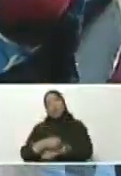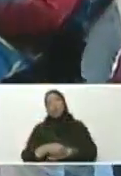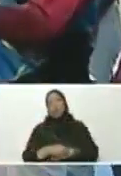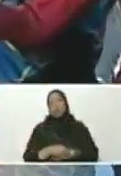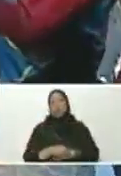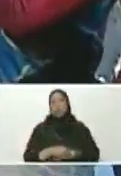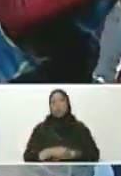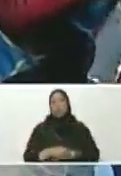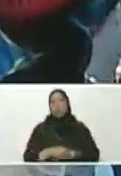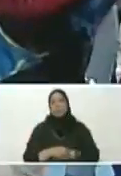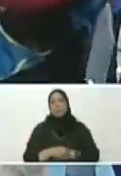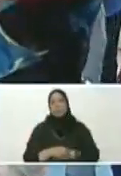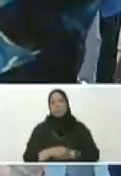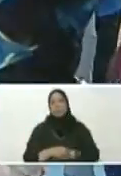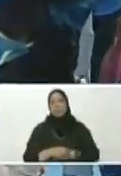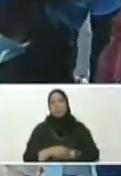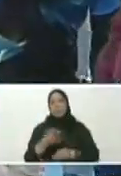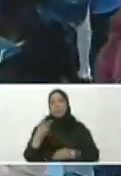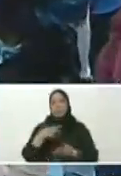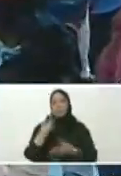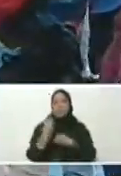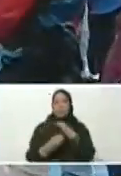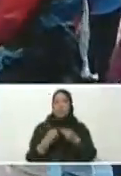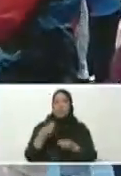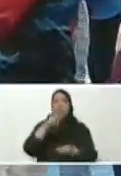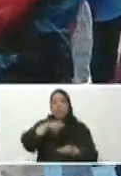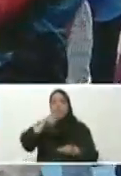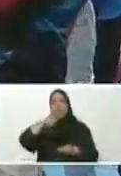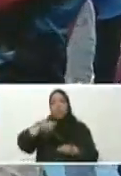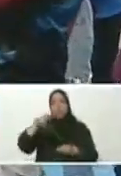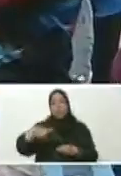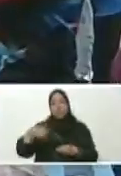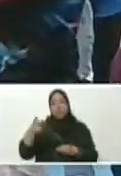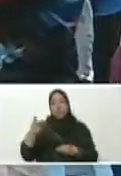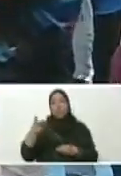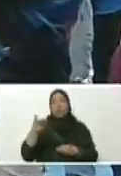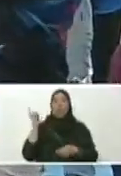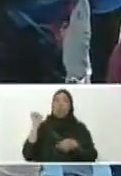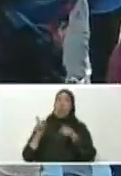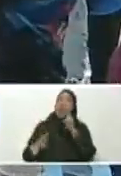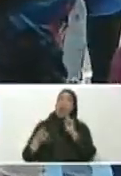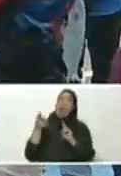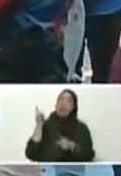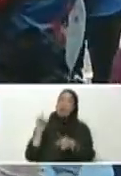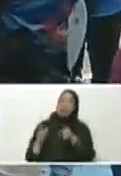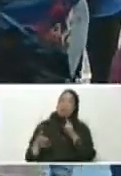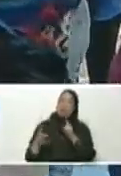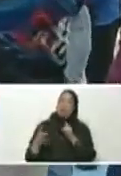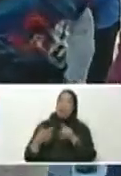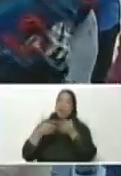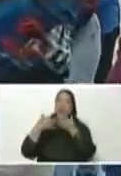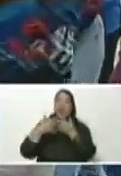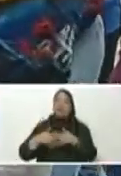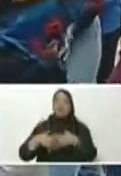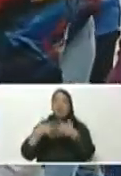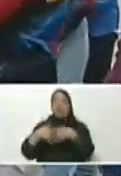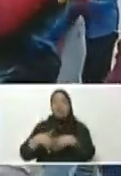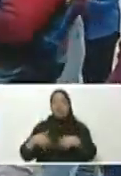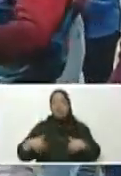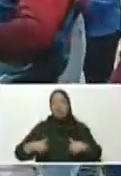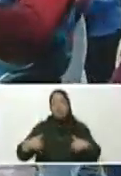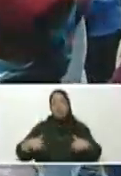aquí tenemos la posibilidad de tratar con la gente de Vencor, que son las personas, digamos, las empresas que